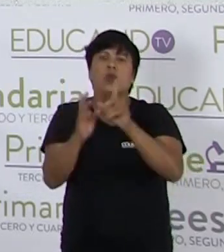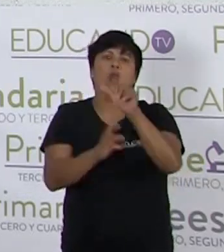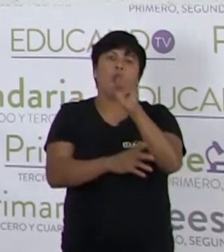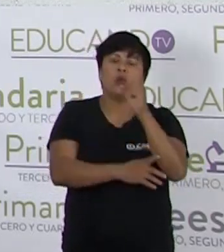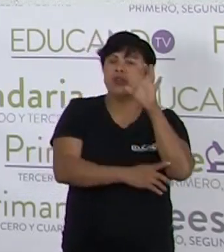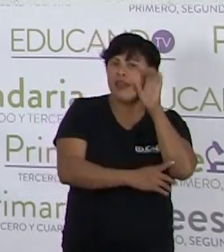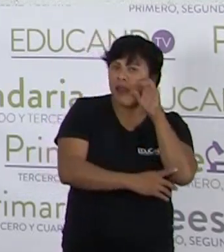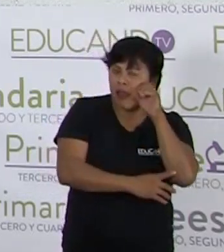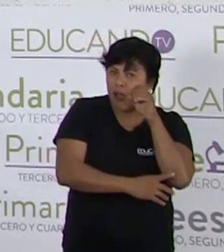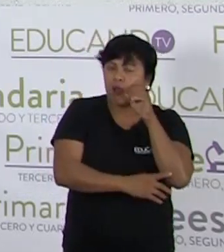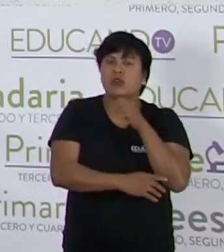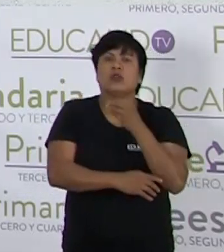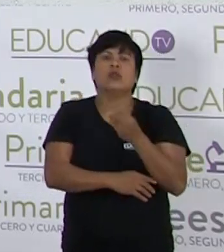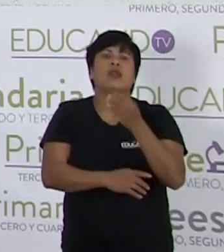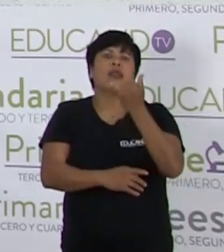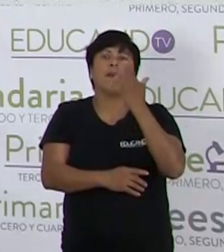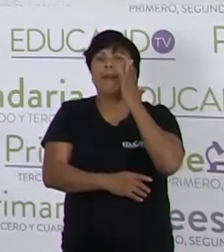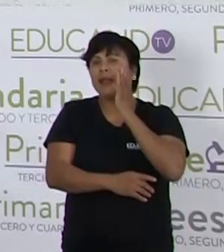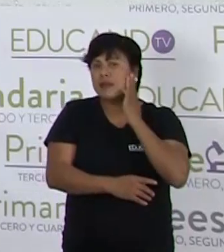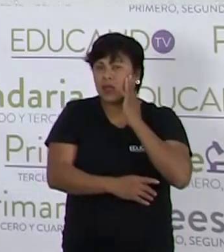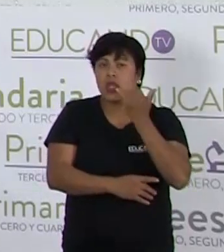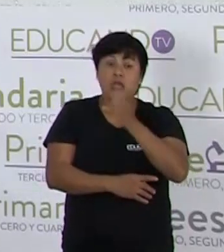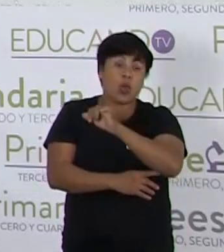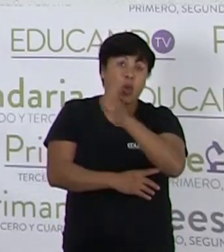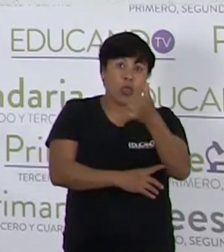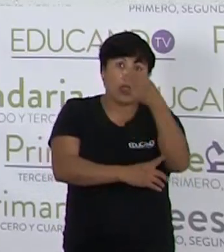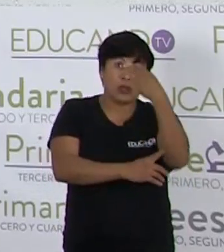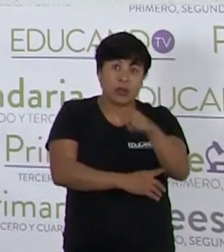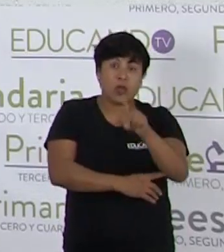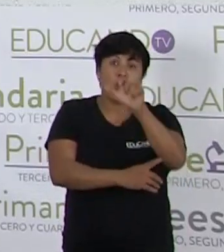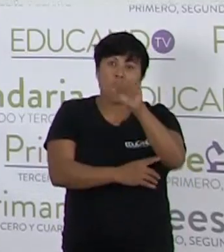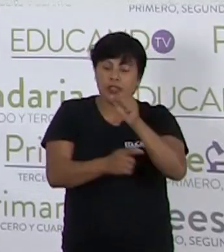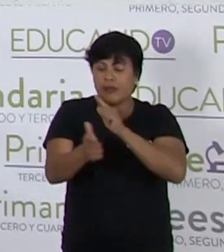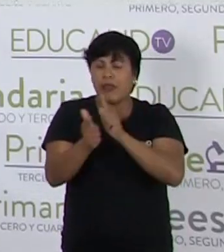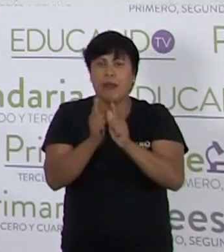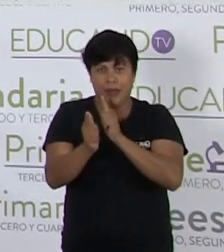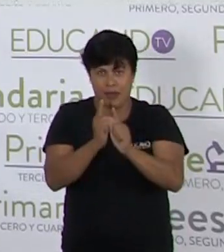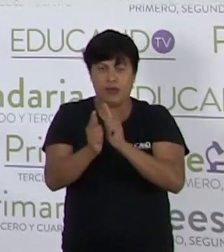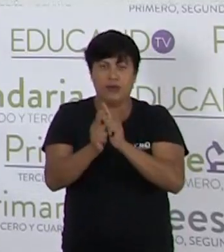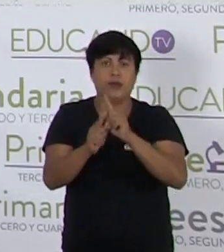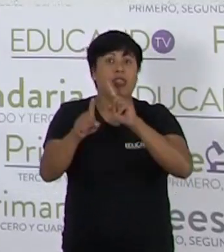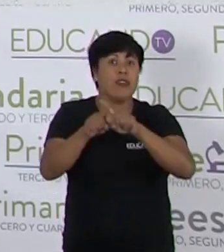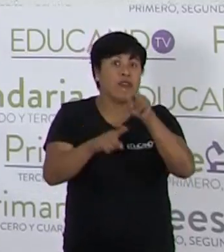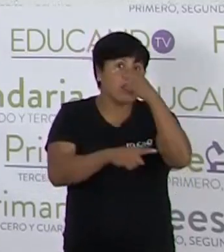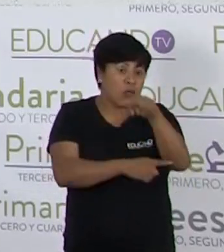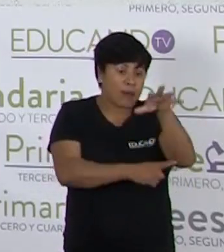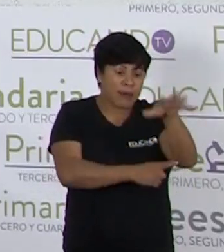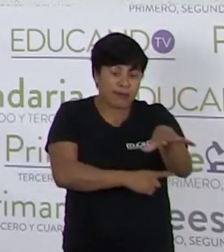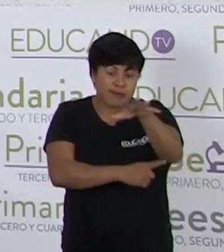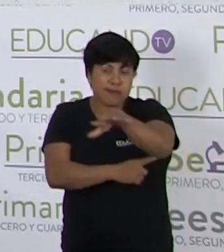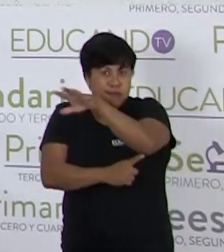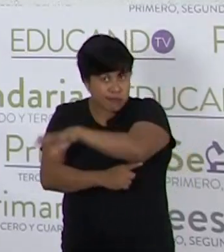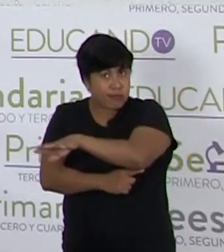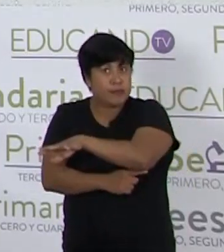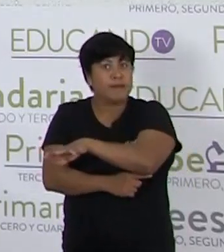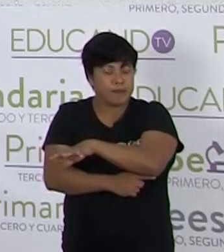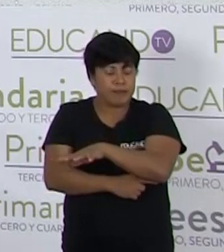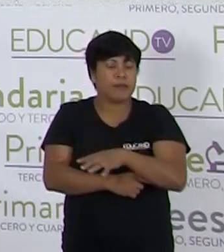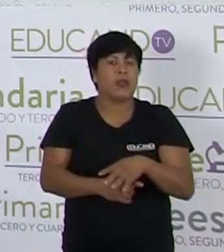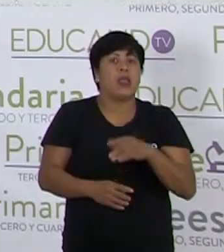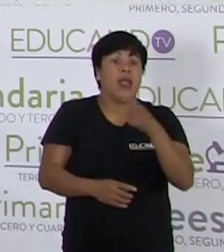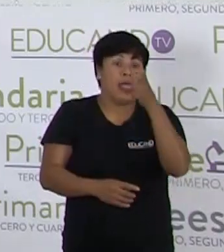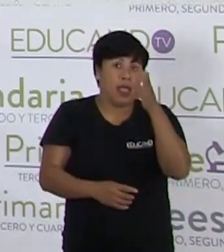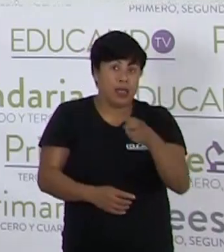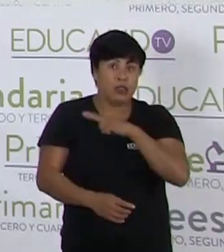naranjos, el manzano y otra huerta que se llama los gemelos. Bien, de estas que